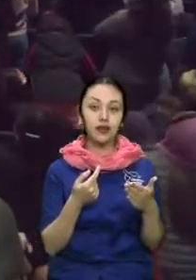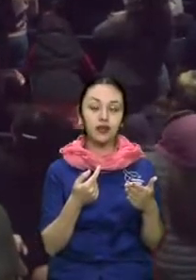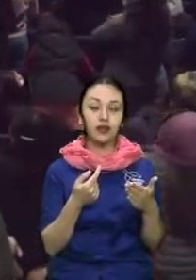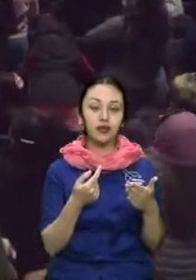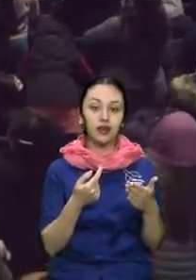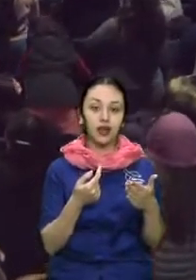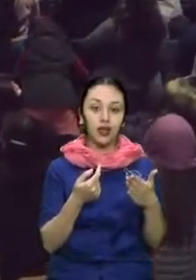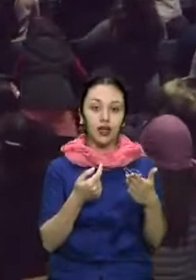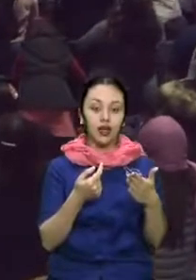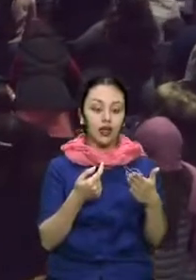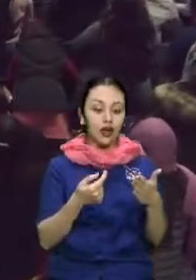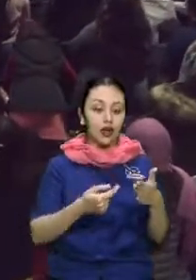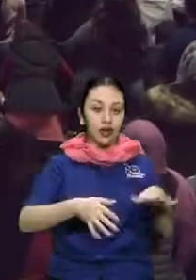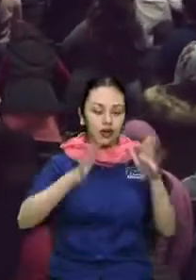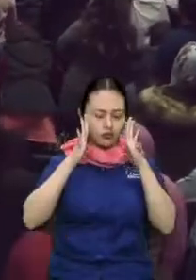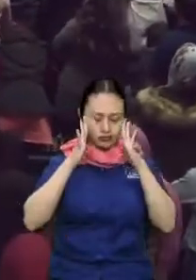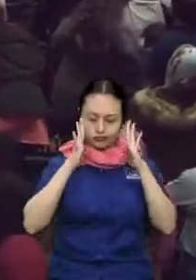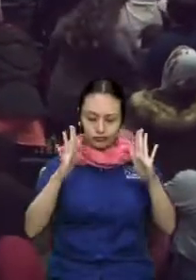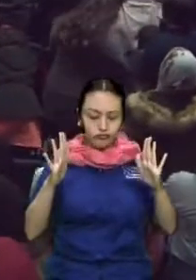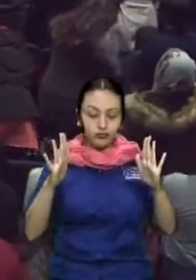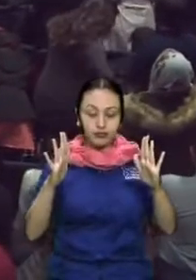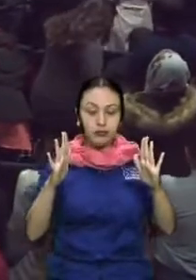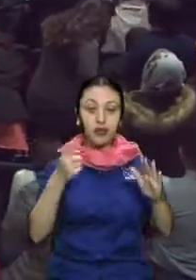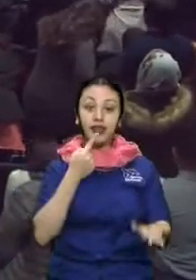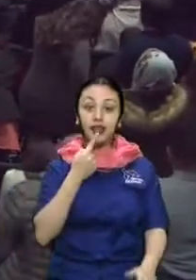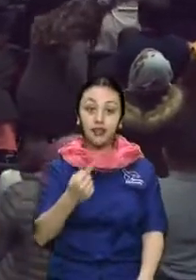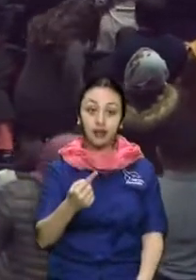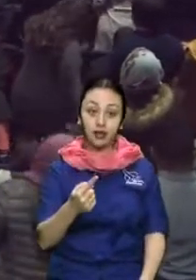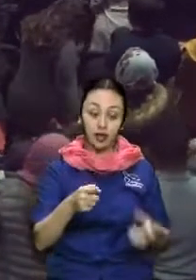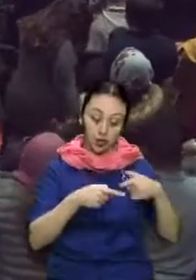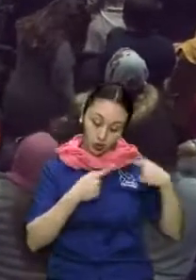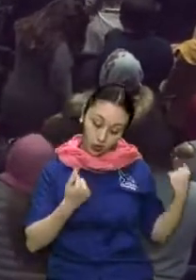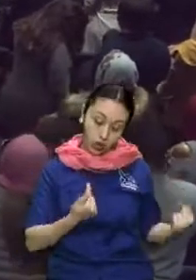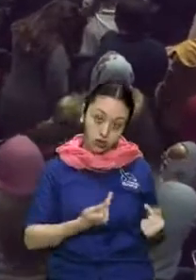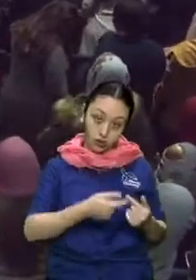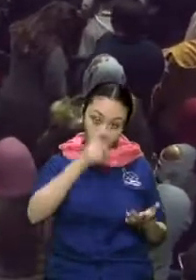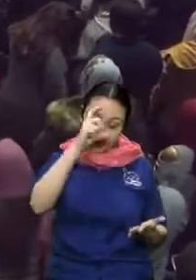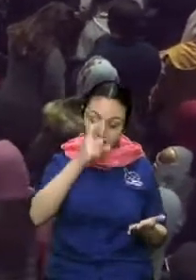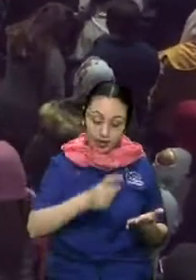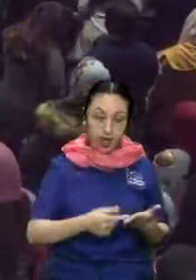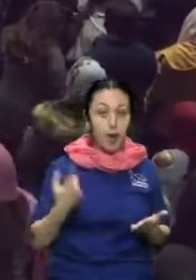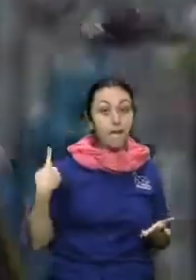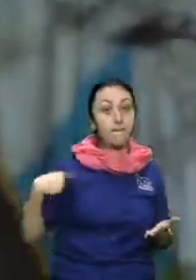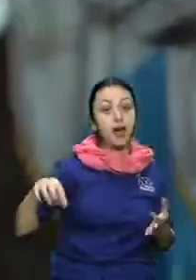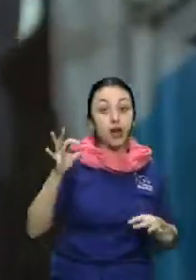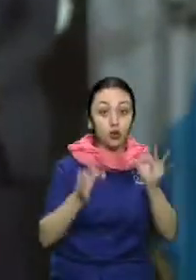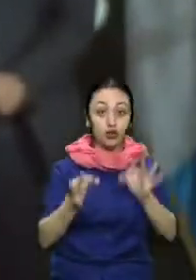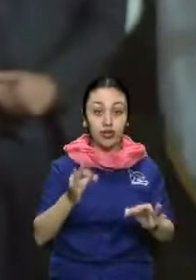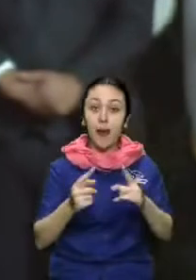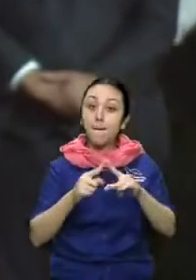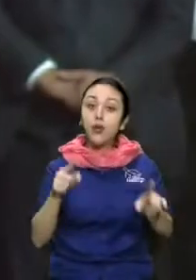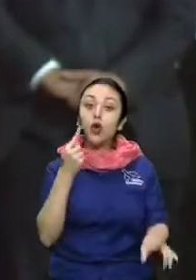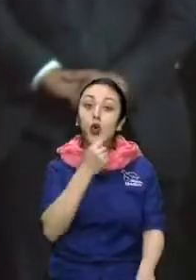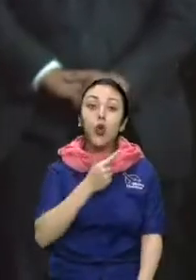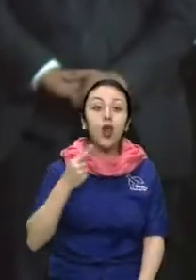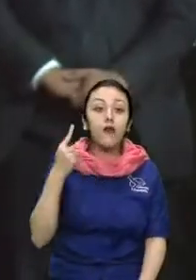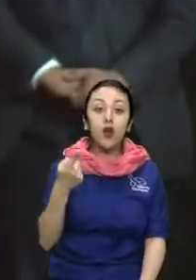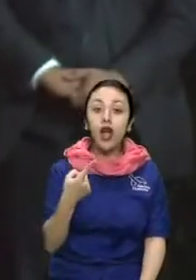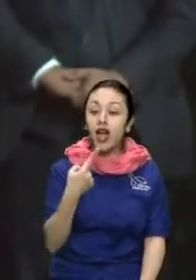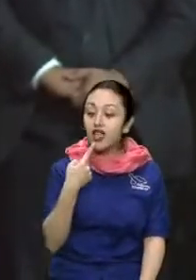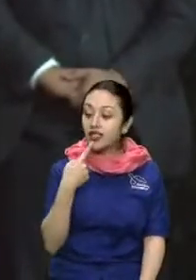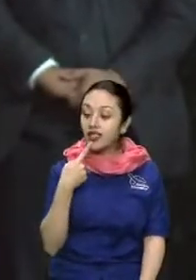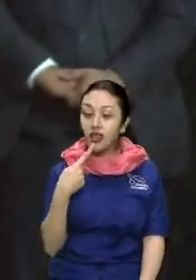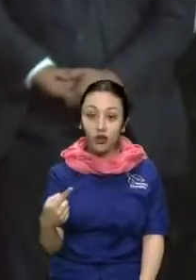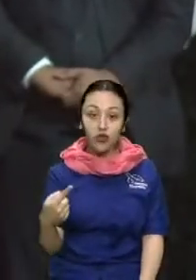una claridad tremenda, ¿verdad? Dice que con el corazón se cree para justicia, pero que con la boca se confiesa para